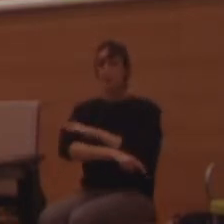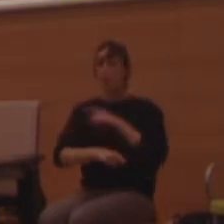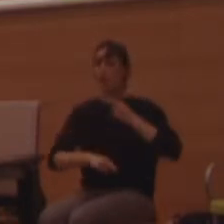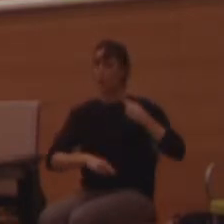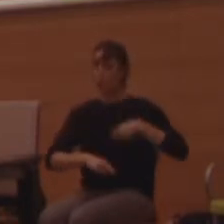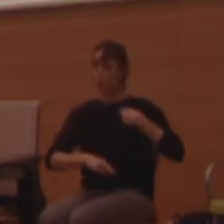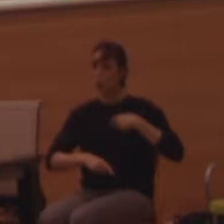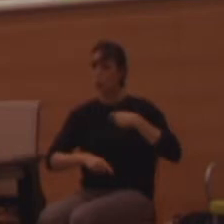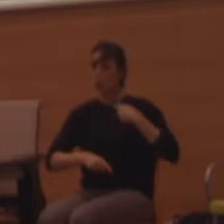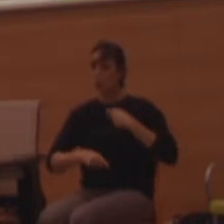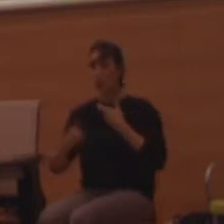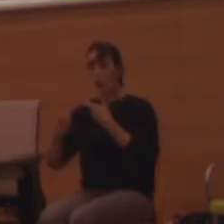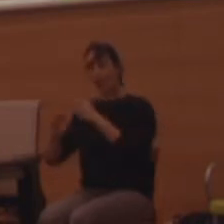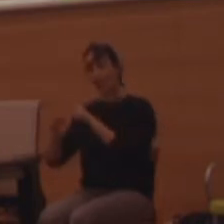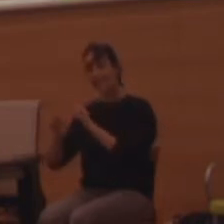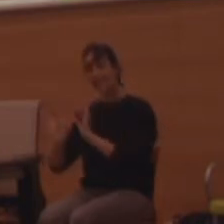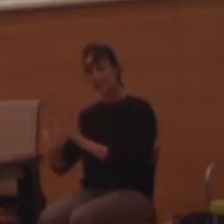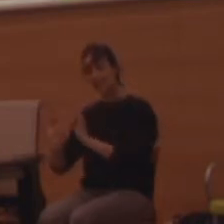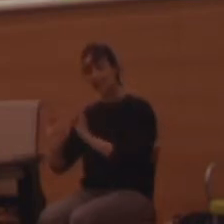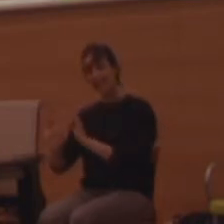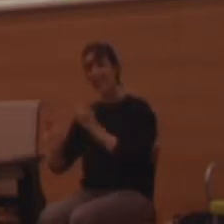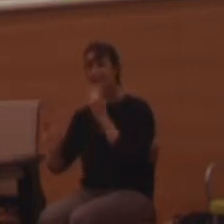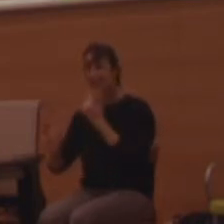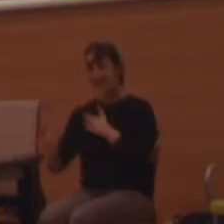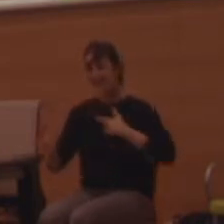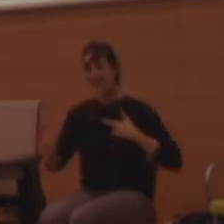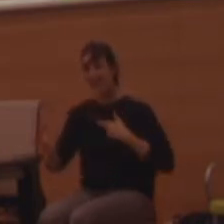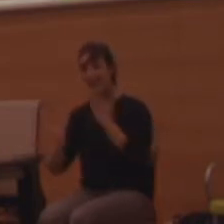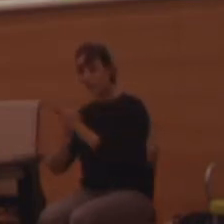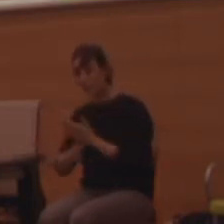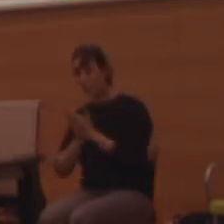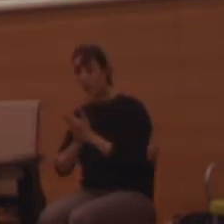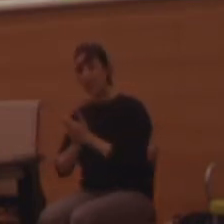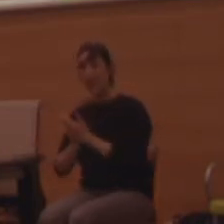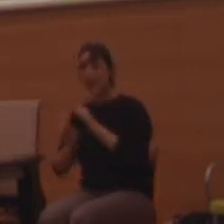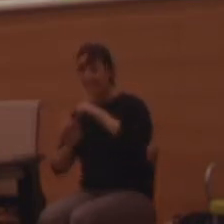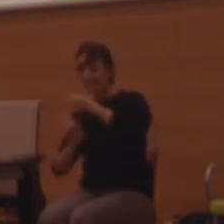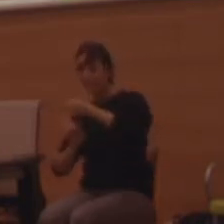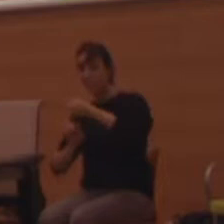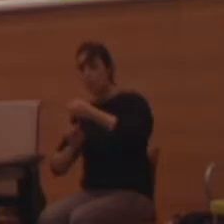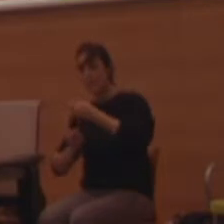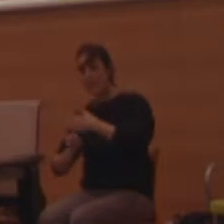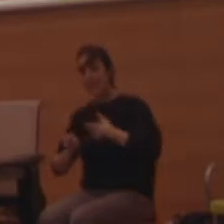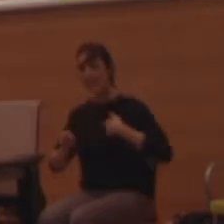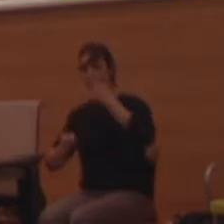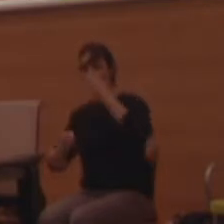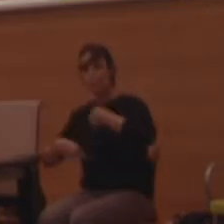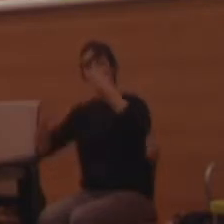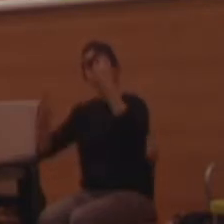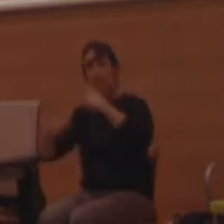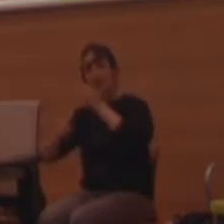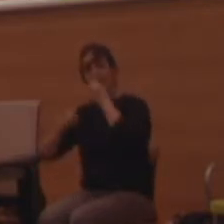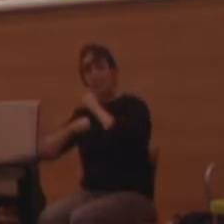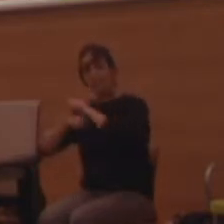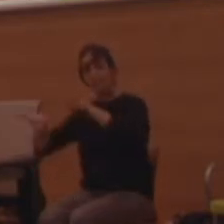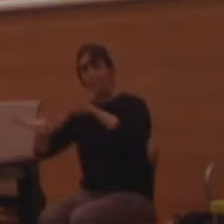unidades especializadas cuando quieren hacer un estudio y quieren publicar ese estudio. El neurotensiómetro va